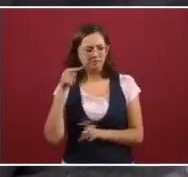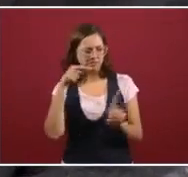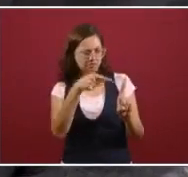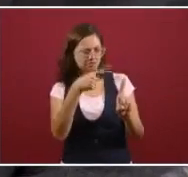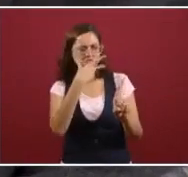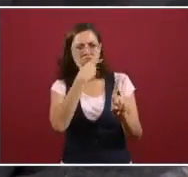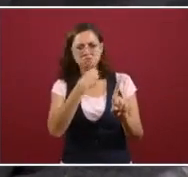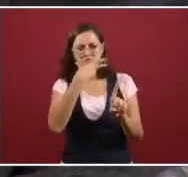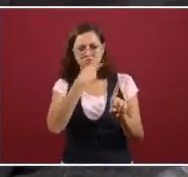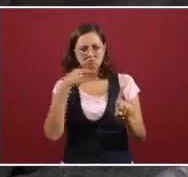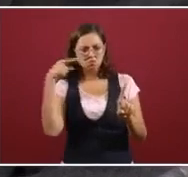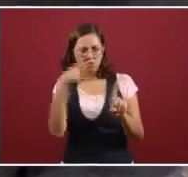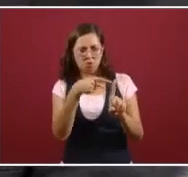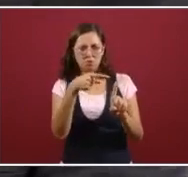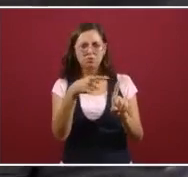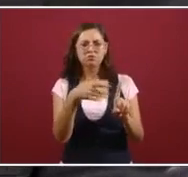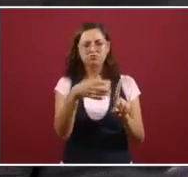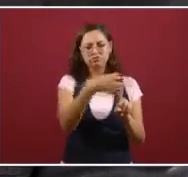también